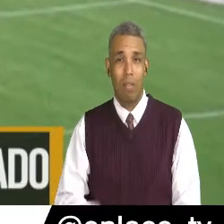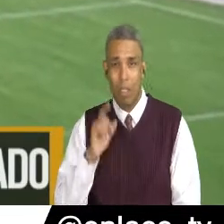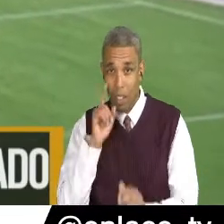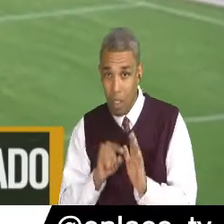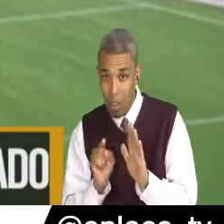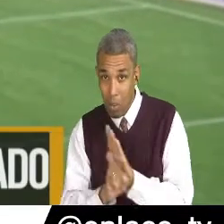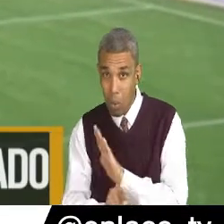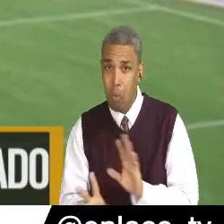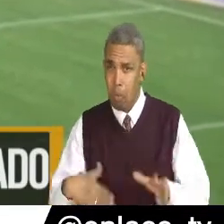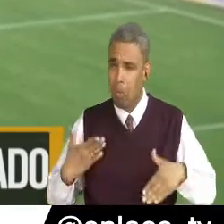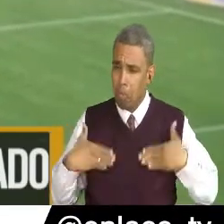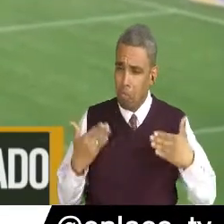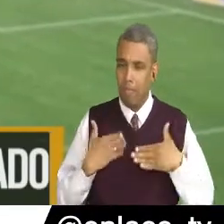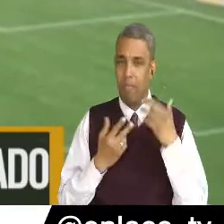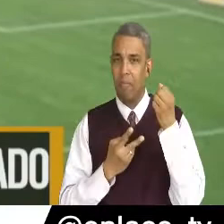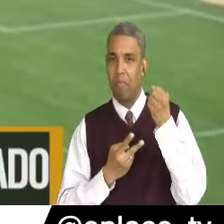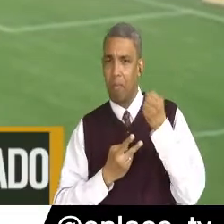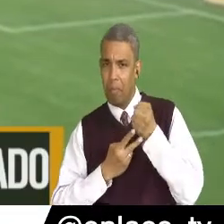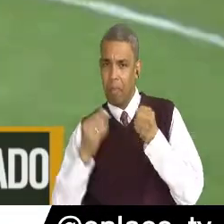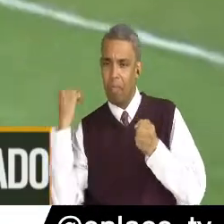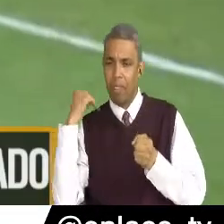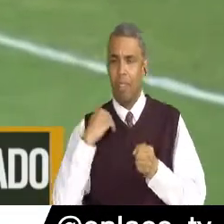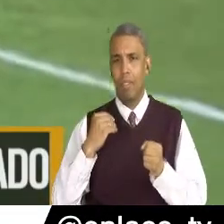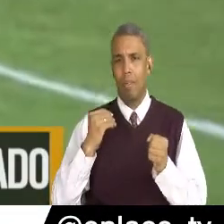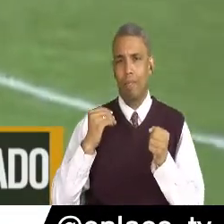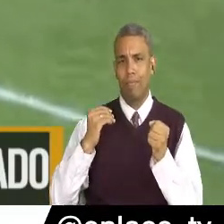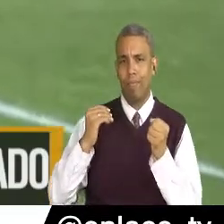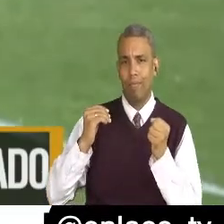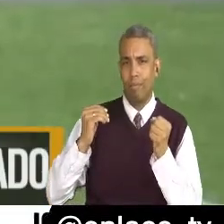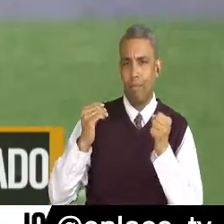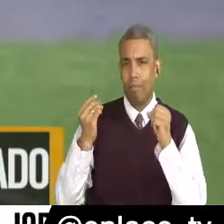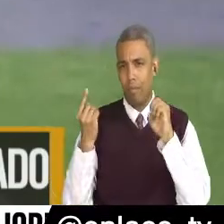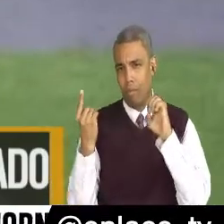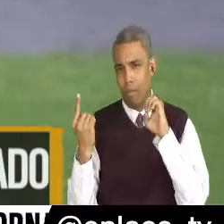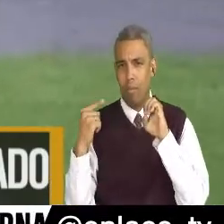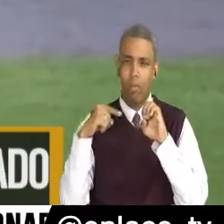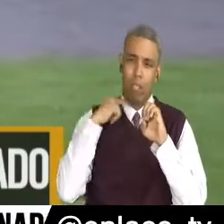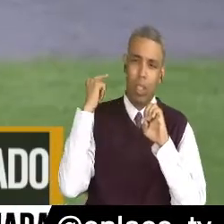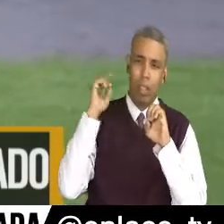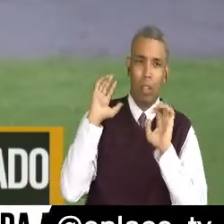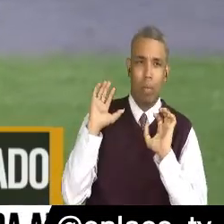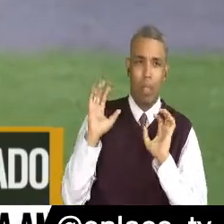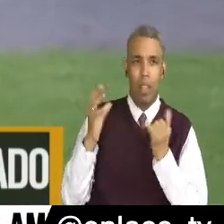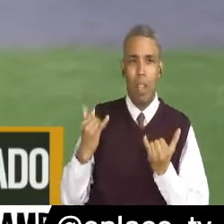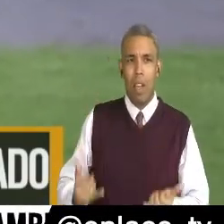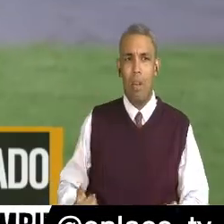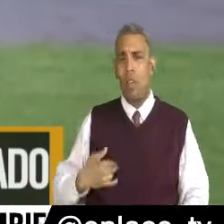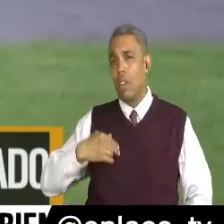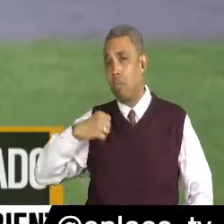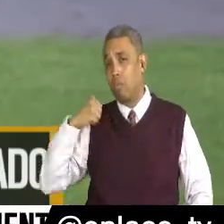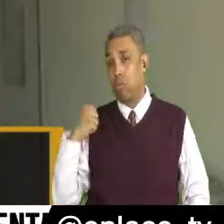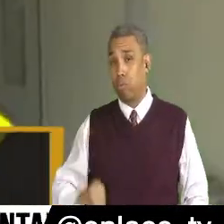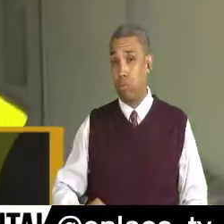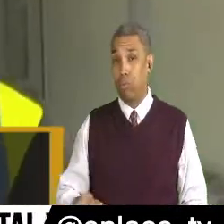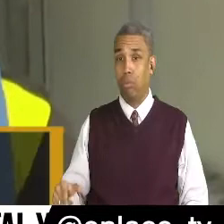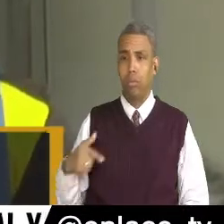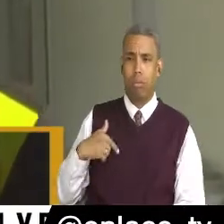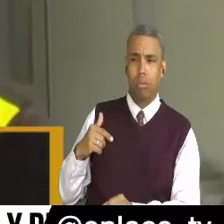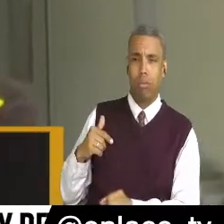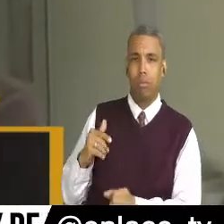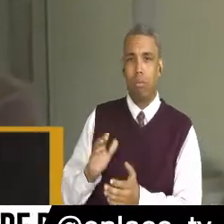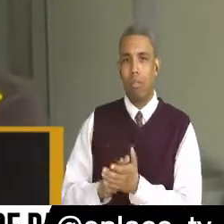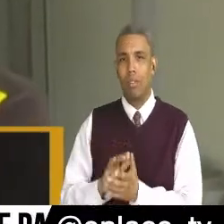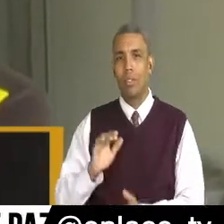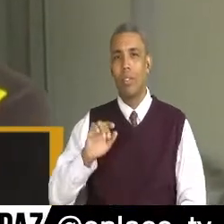Tío con el Huila. Y bueno, gracias a Dios pudimos recuperar estos 3 puntos de Manizales en un partido muy duro. Un centro del mexicano